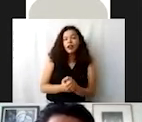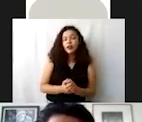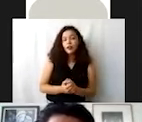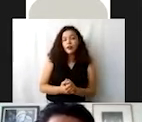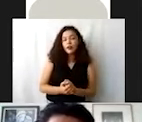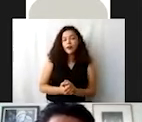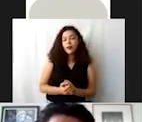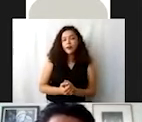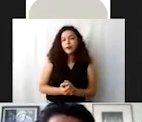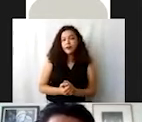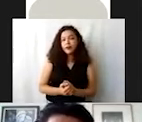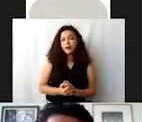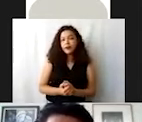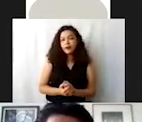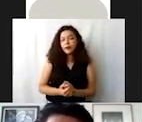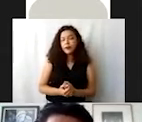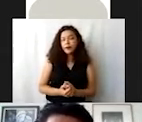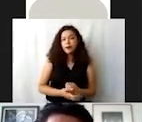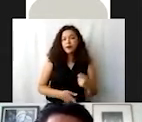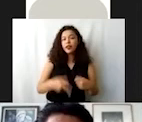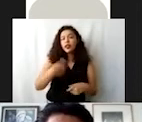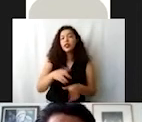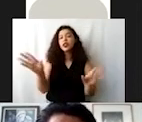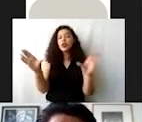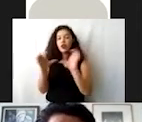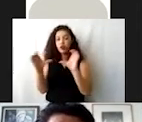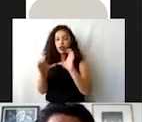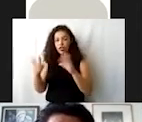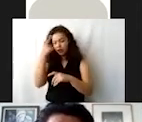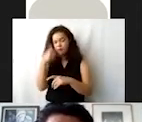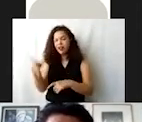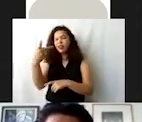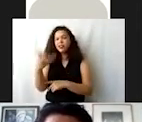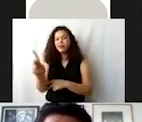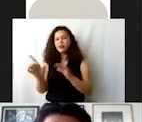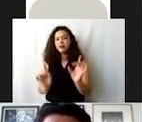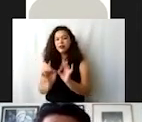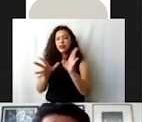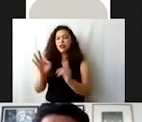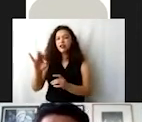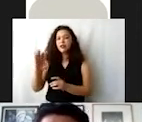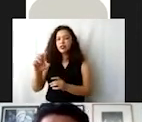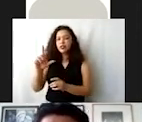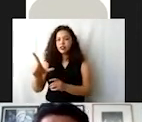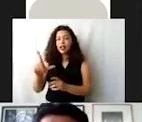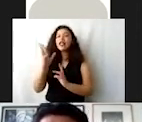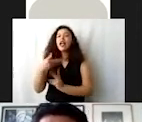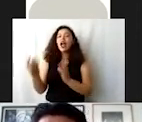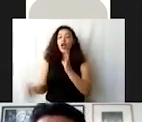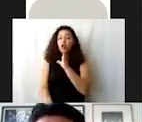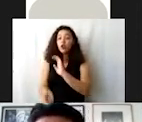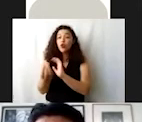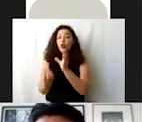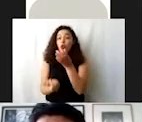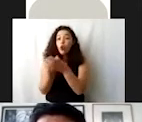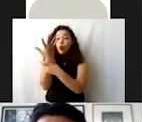entran a solicitar una constancia de situación fiscal donde ya les va a aparecer ya el nuevo domicilio, ¿no? Eso es